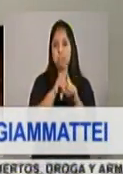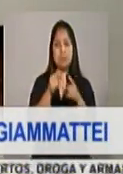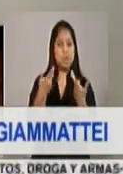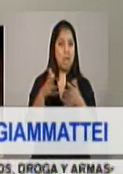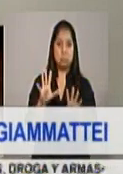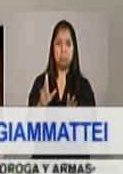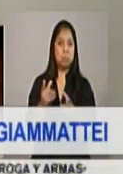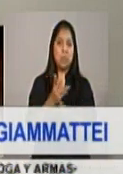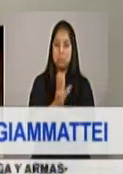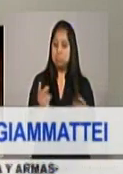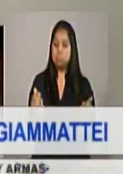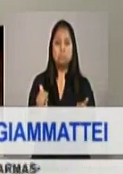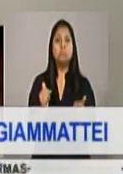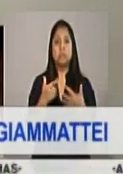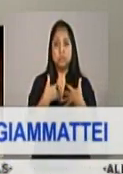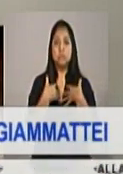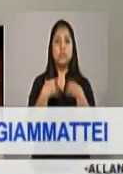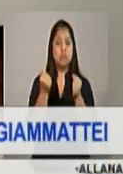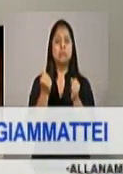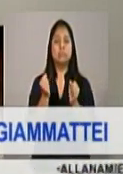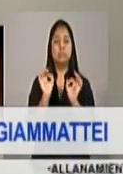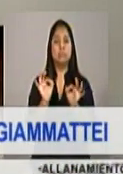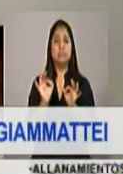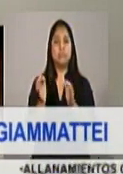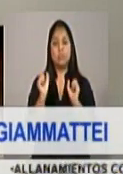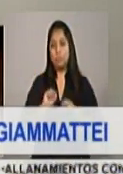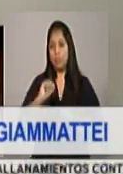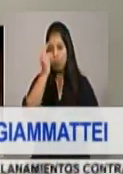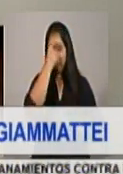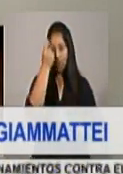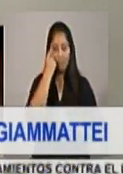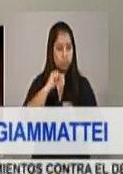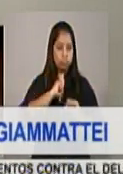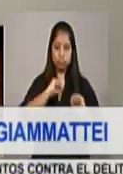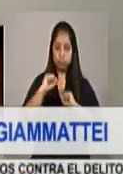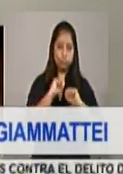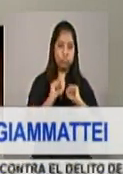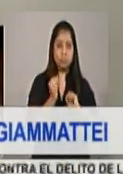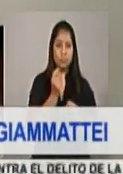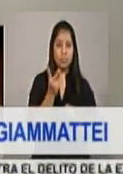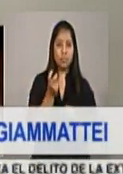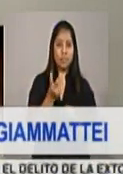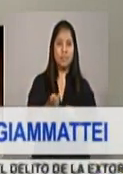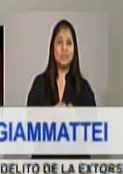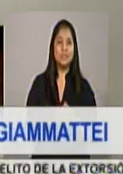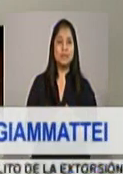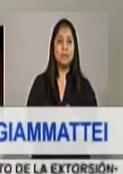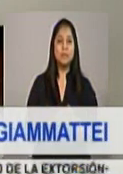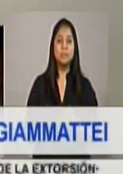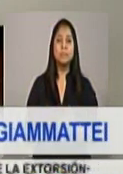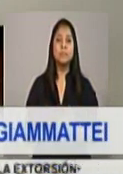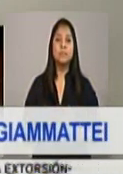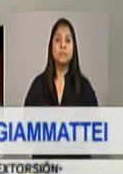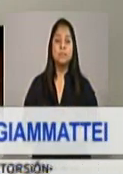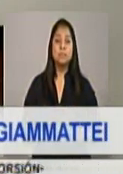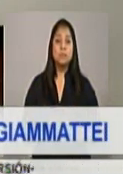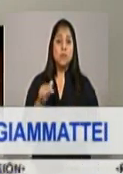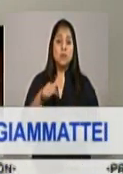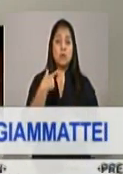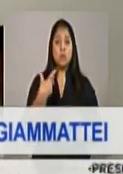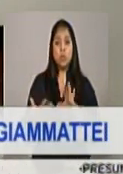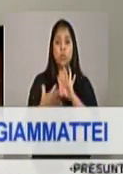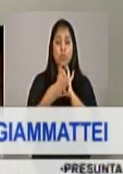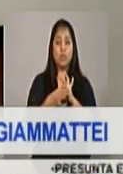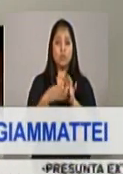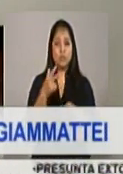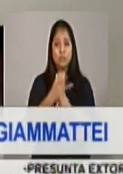y pudiendo trabajar ya otra vez unidos con los guatemaltecos,